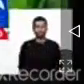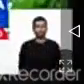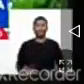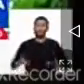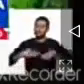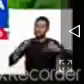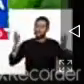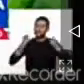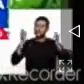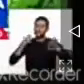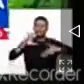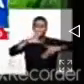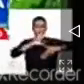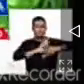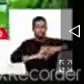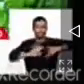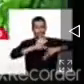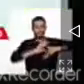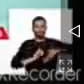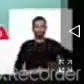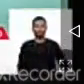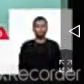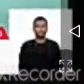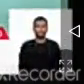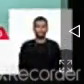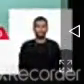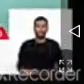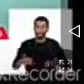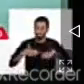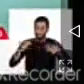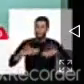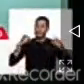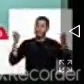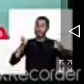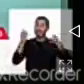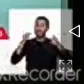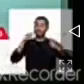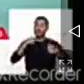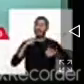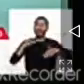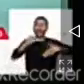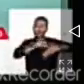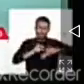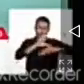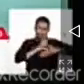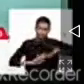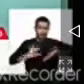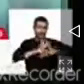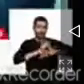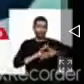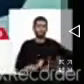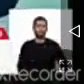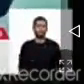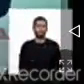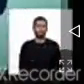Feliz aniversario a la Alianza del Pacífico. Feliz aniversario, Alianza del Pacífico.